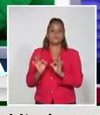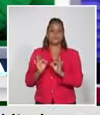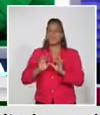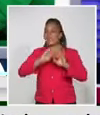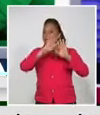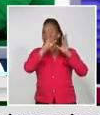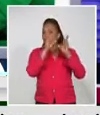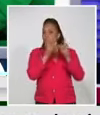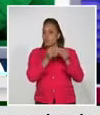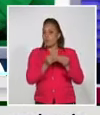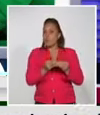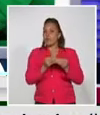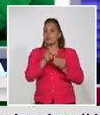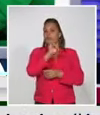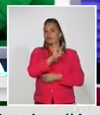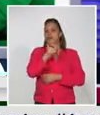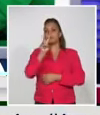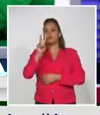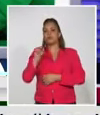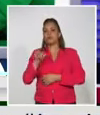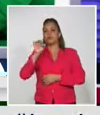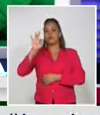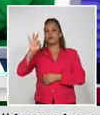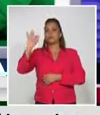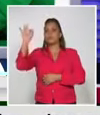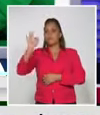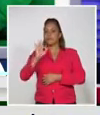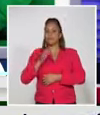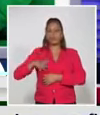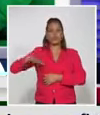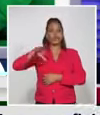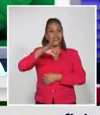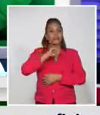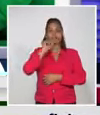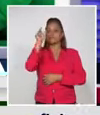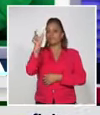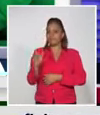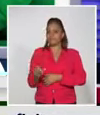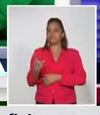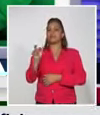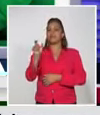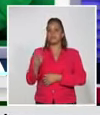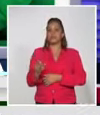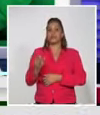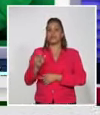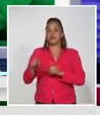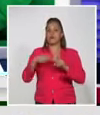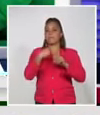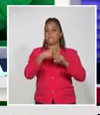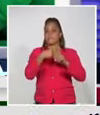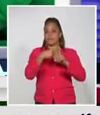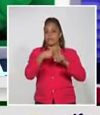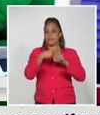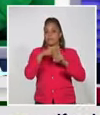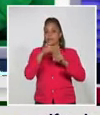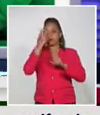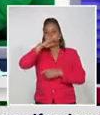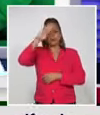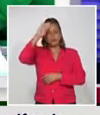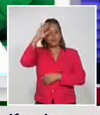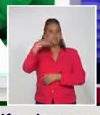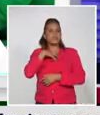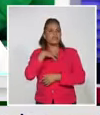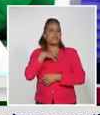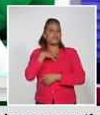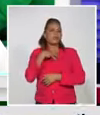acumulado el 92,8% de todas las personas que se han diagnosticado en Cuba han tenido como